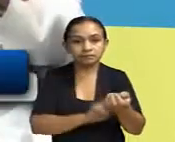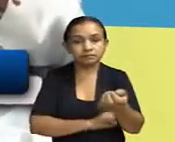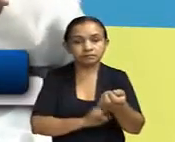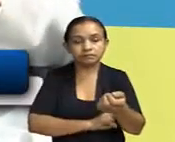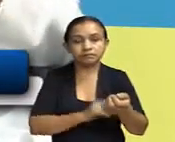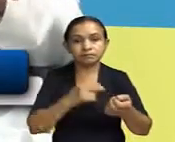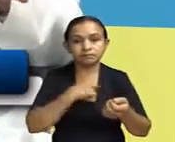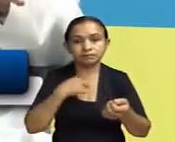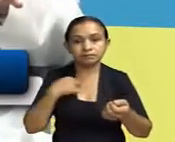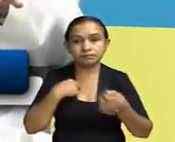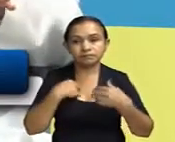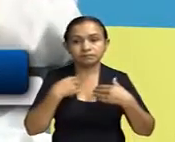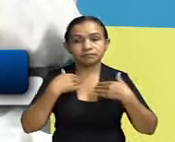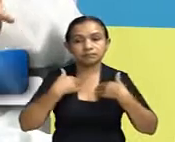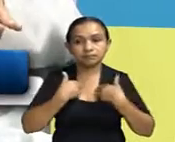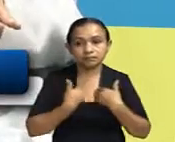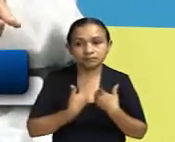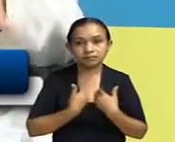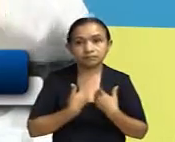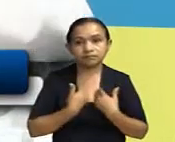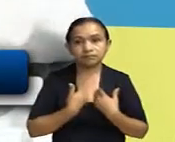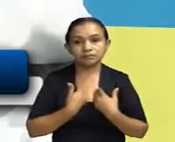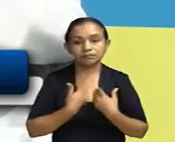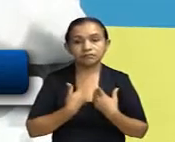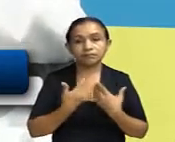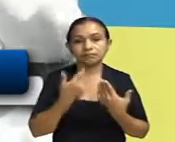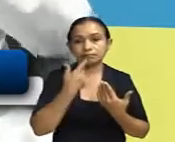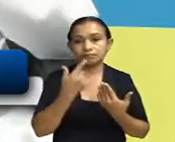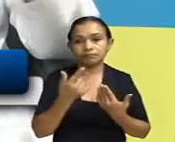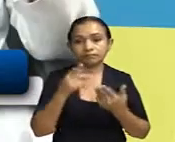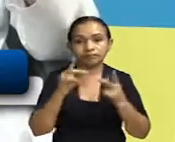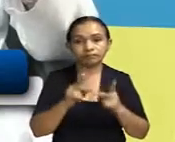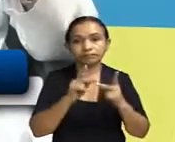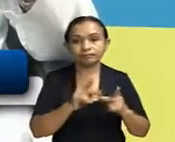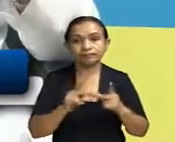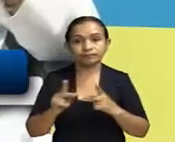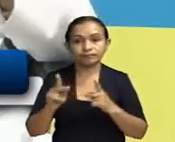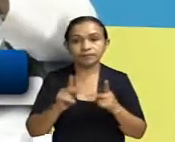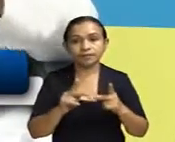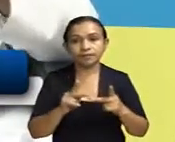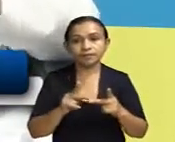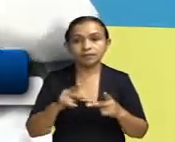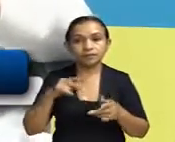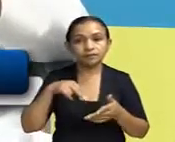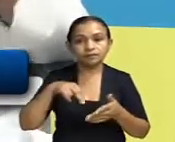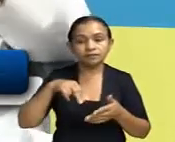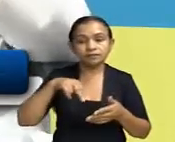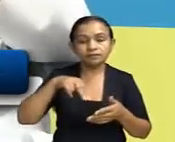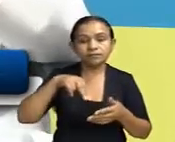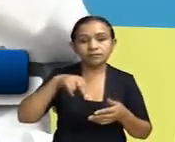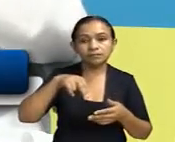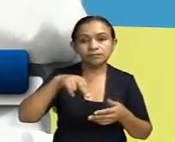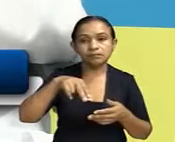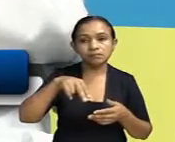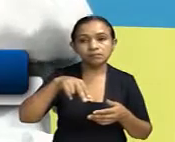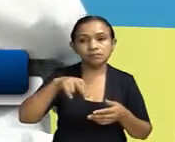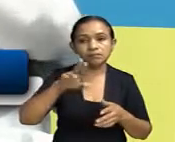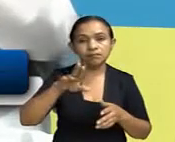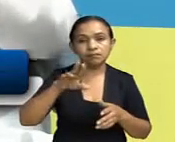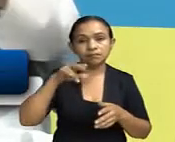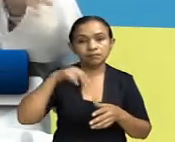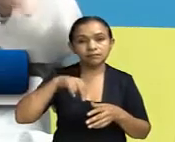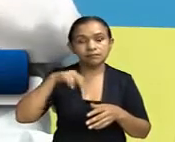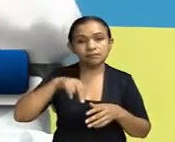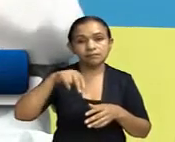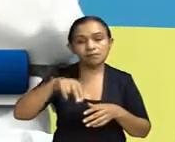que presentan es cansancio o disnea. Es decir, aquella persona que normalmente caminaba 2-3 cuadras y, o iba a dejar